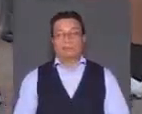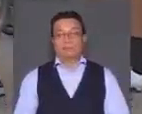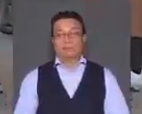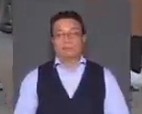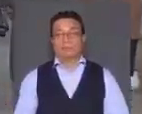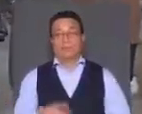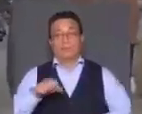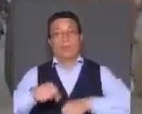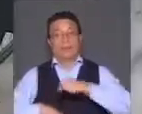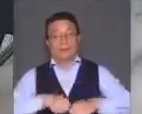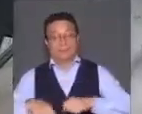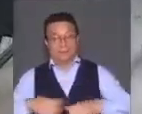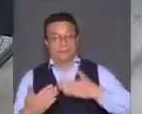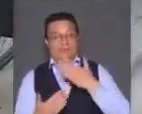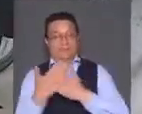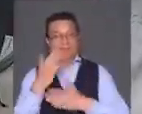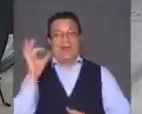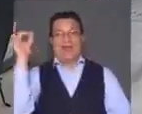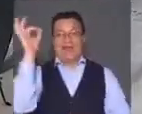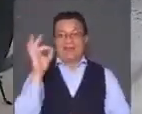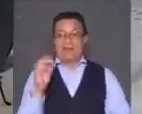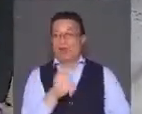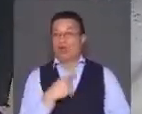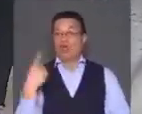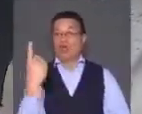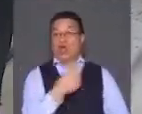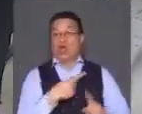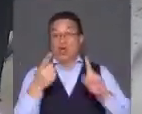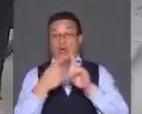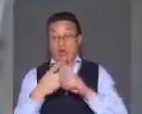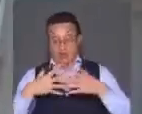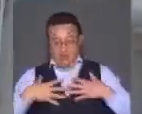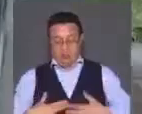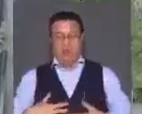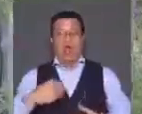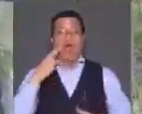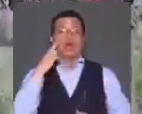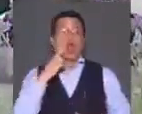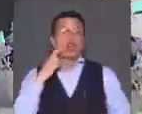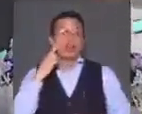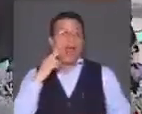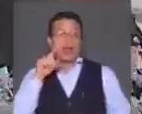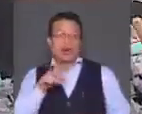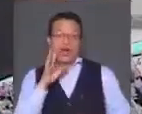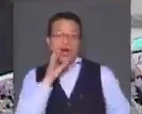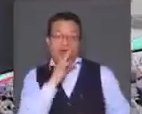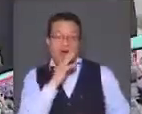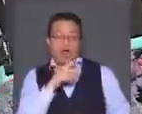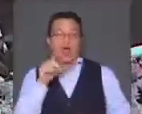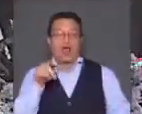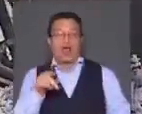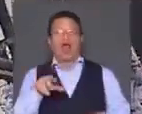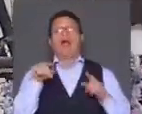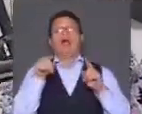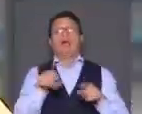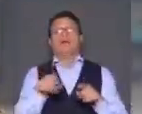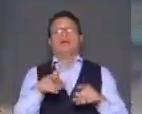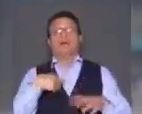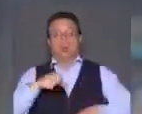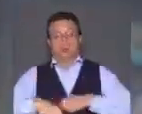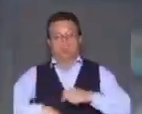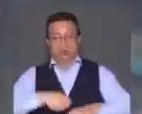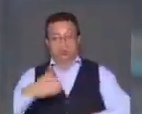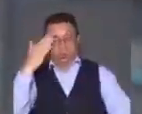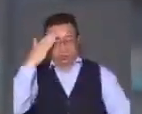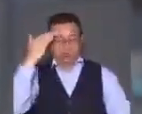bicicletada en una mañana sabatina y todas las participantes de rosado. Pedaleo que reunió un centenar de mujeres para concientizar sobre el cáncer